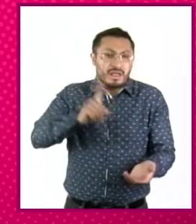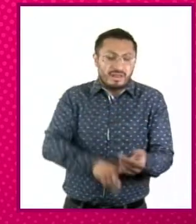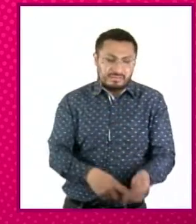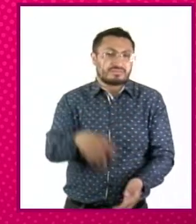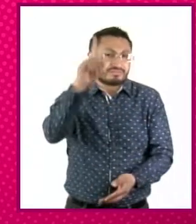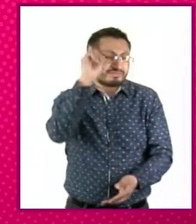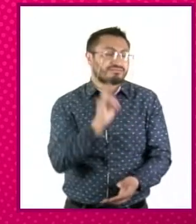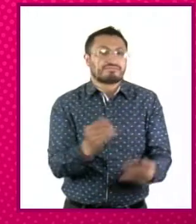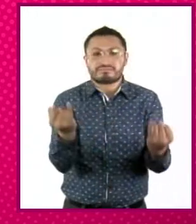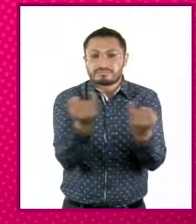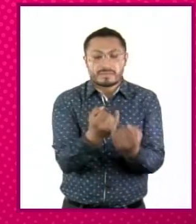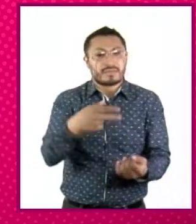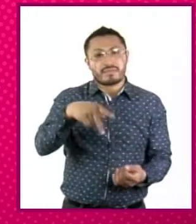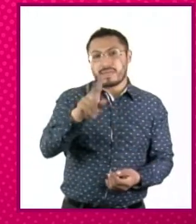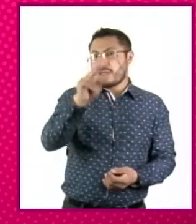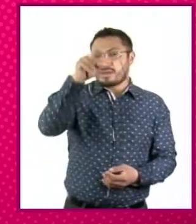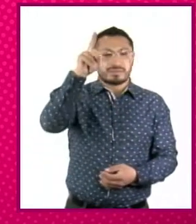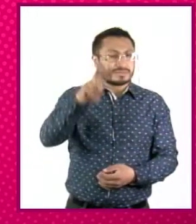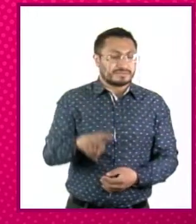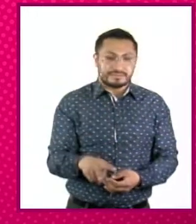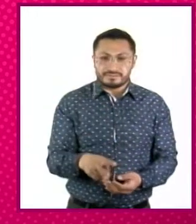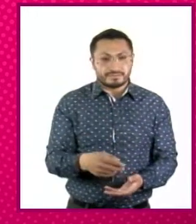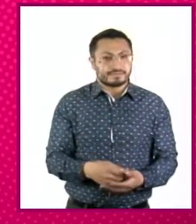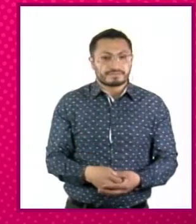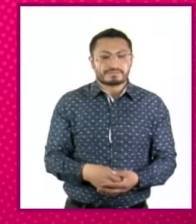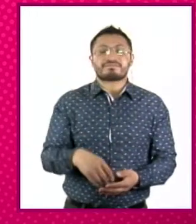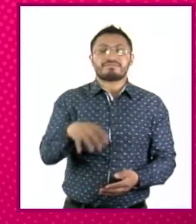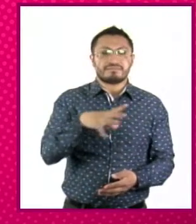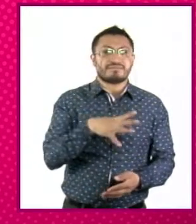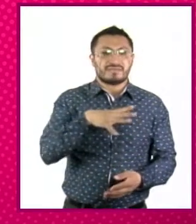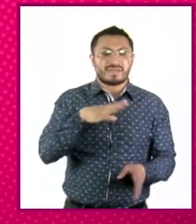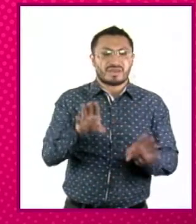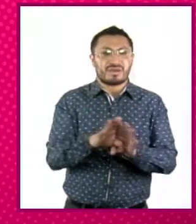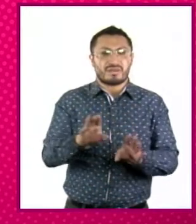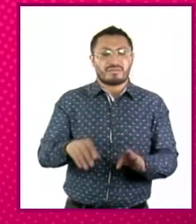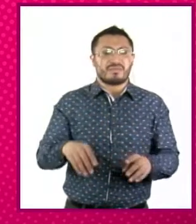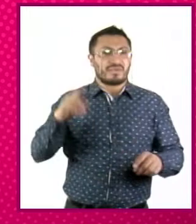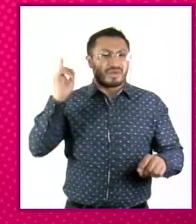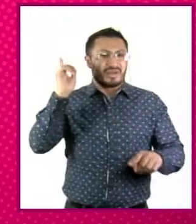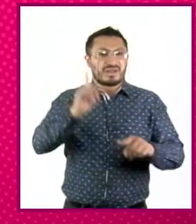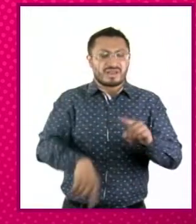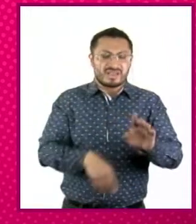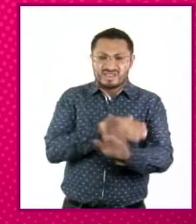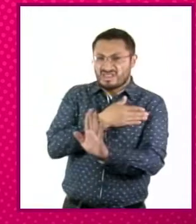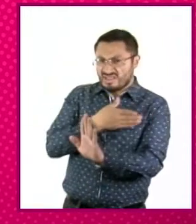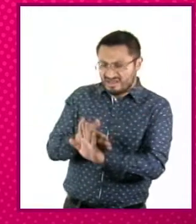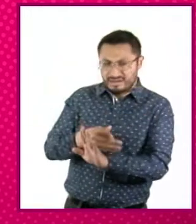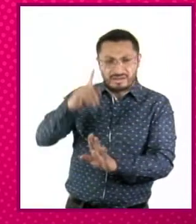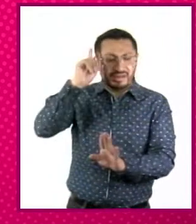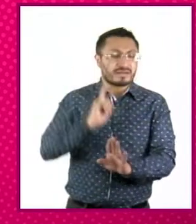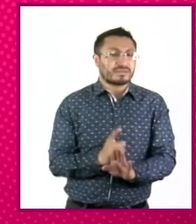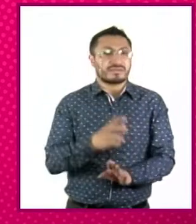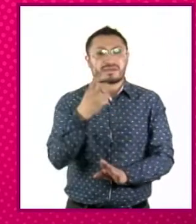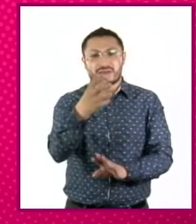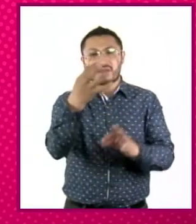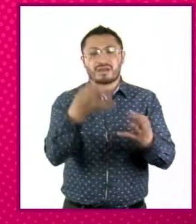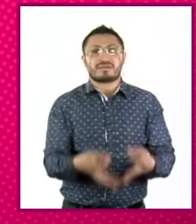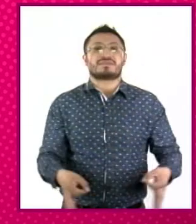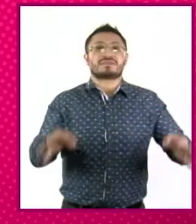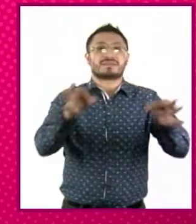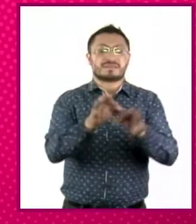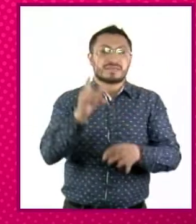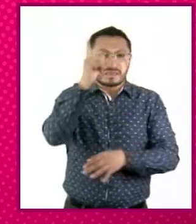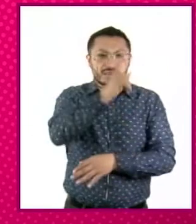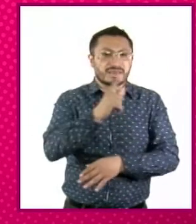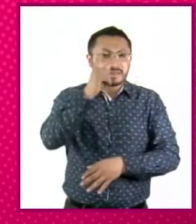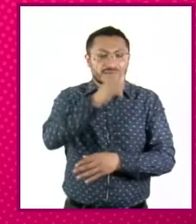Y eso no es verdad, no es verdad. Sí ha habido un intento deliberado por excluir a las mujeres, por eso es importante el lenguaje.